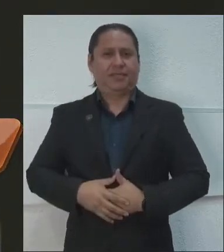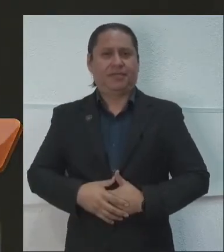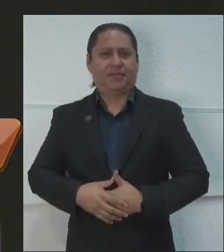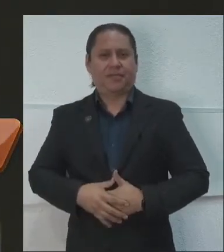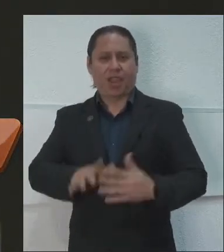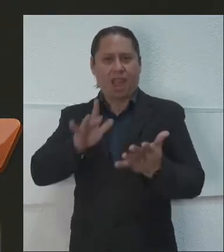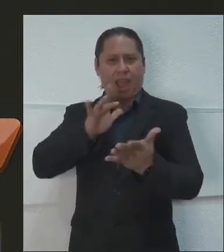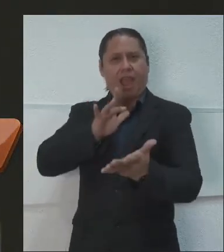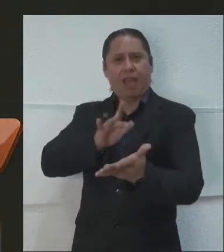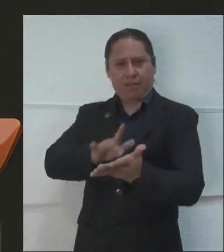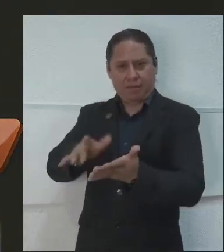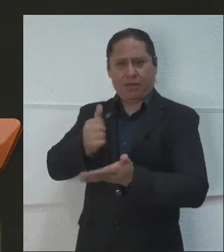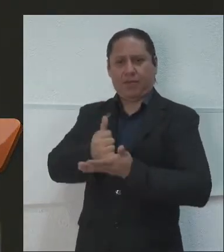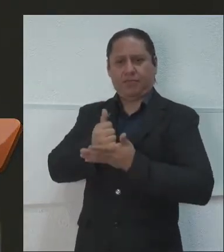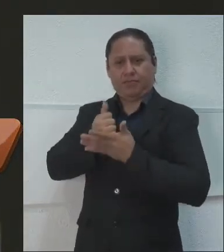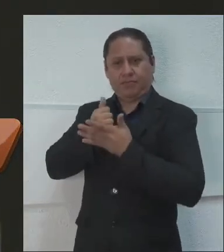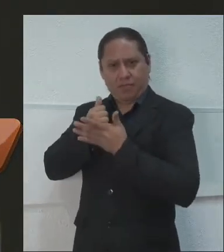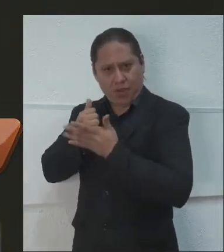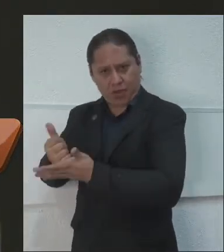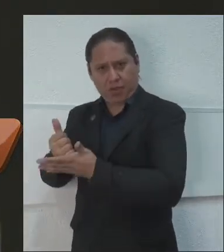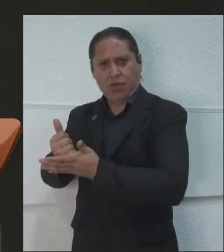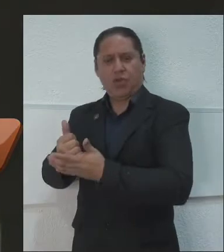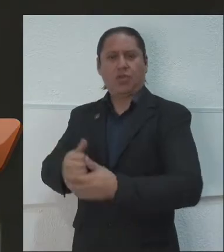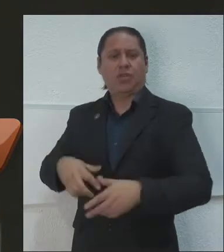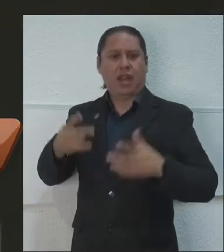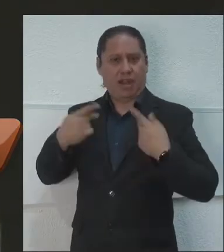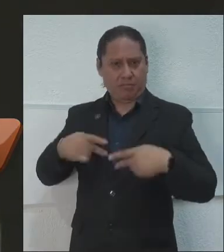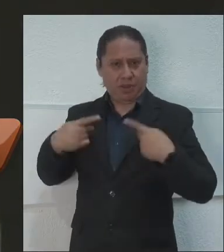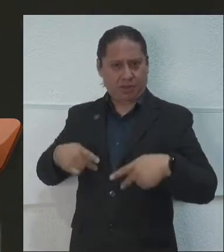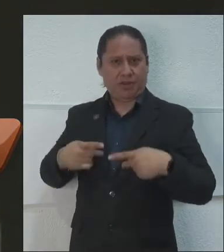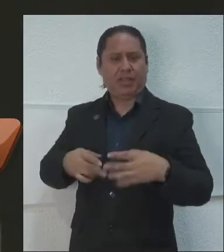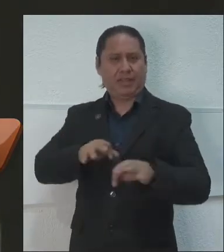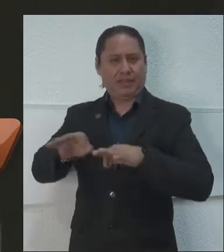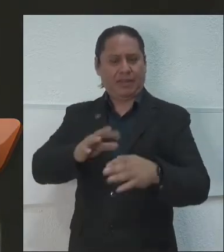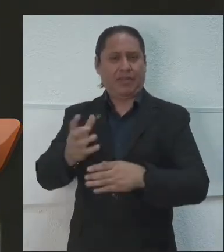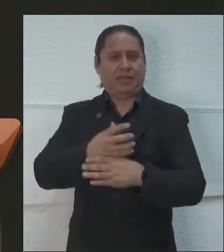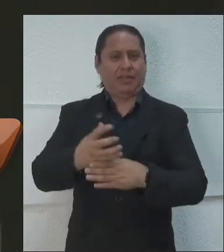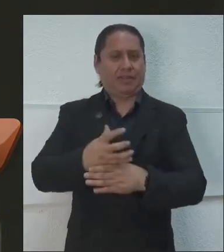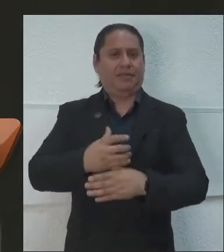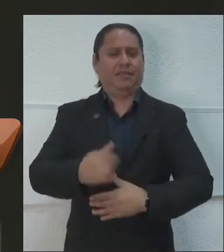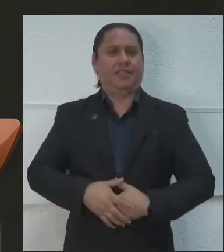este apoyo para nuestras hermanas y hermanos productores del café.